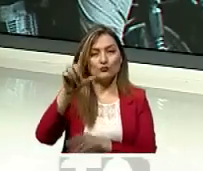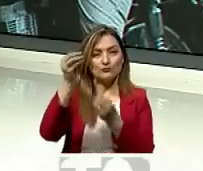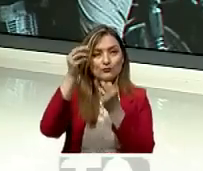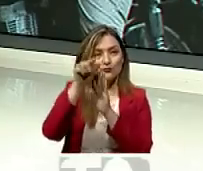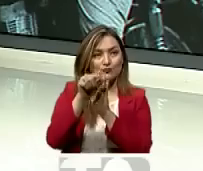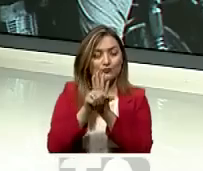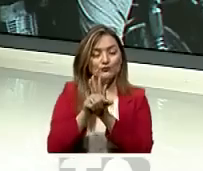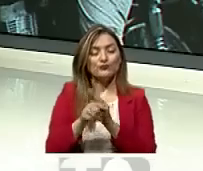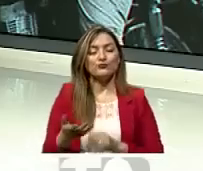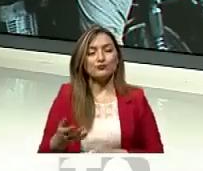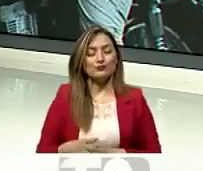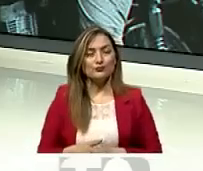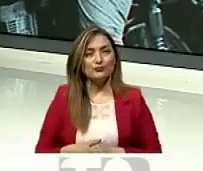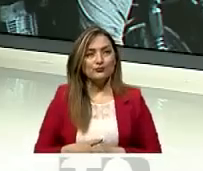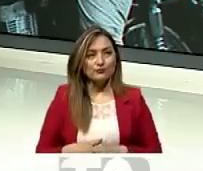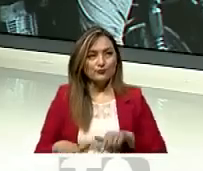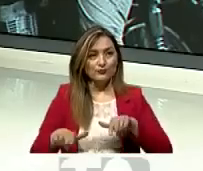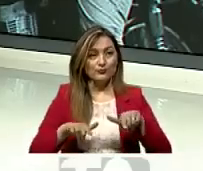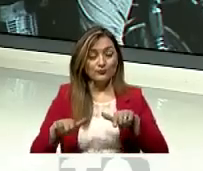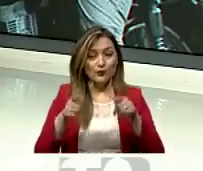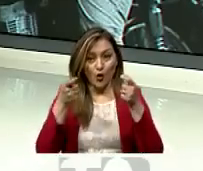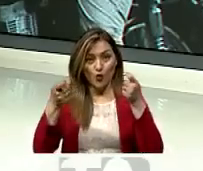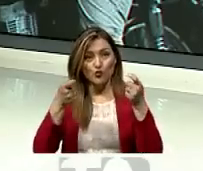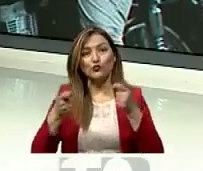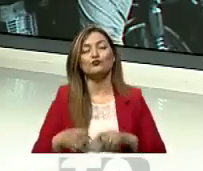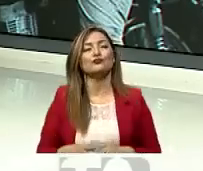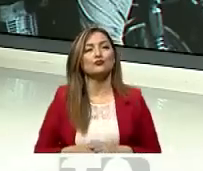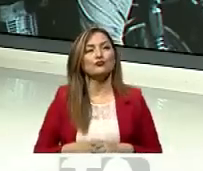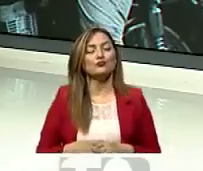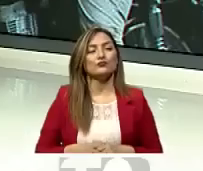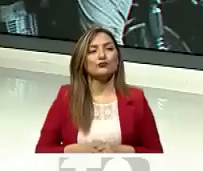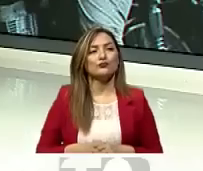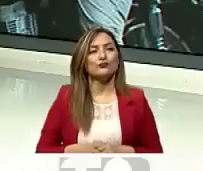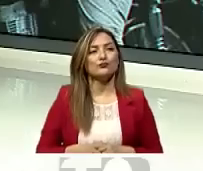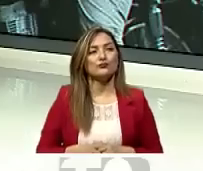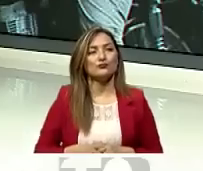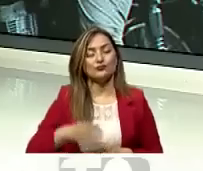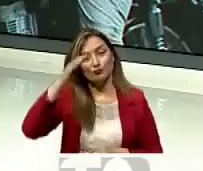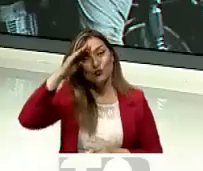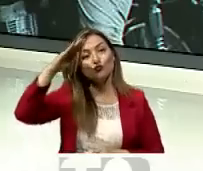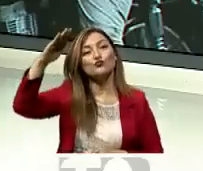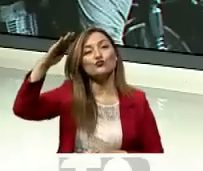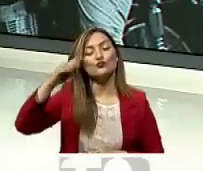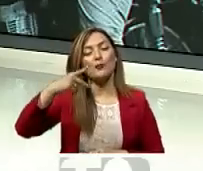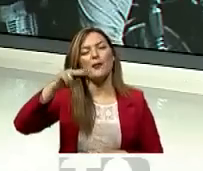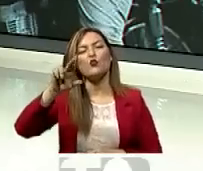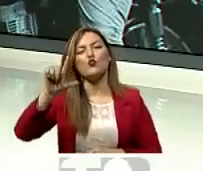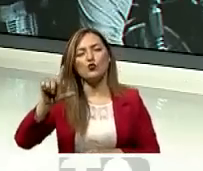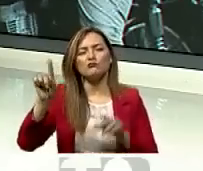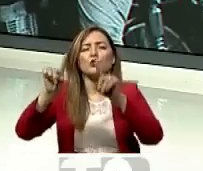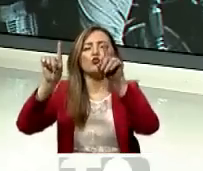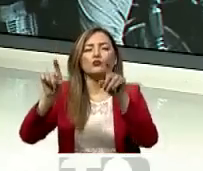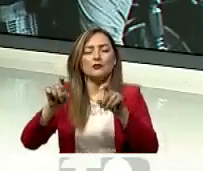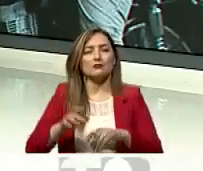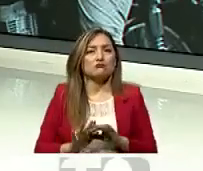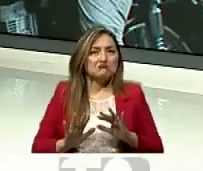Él se encuentra específicamente en uno de estos operativos, está acompañando en este momento a los uniformados. Paul, queremos saber,